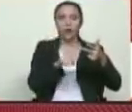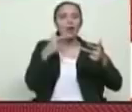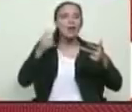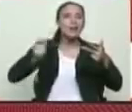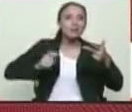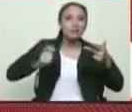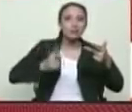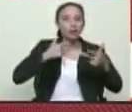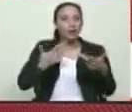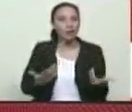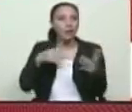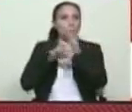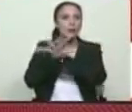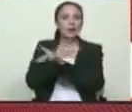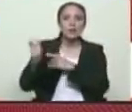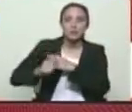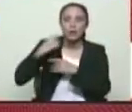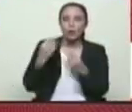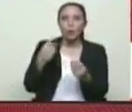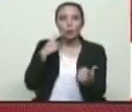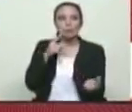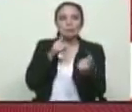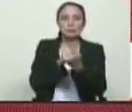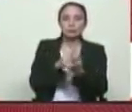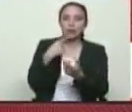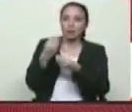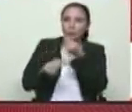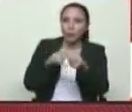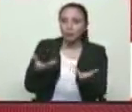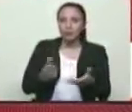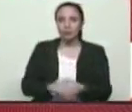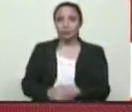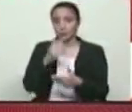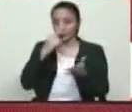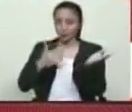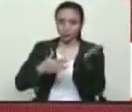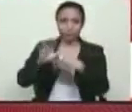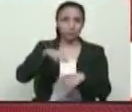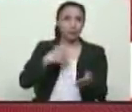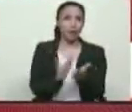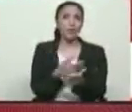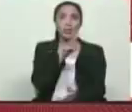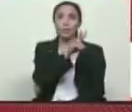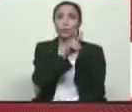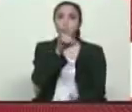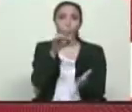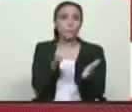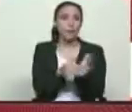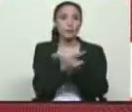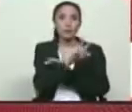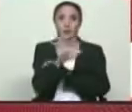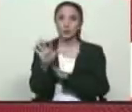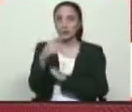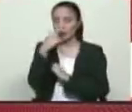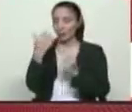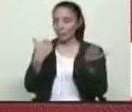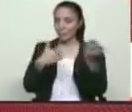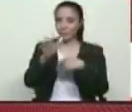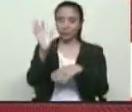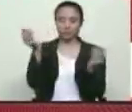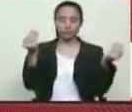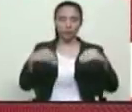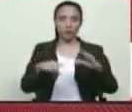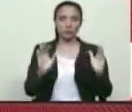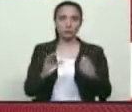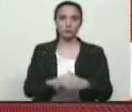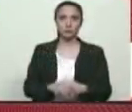prioridades del país. De aquí al 2025 y más. Porque podemos correr